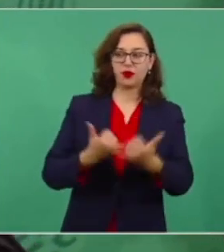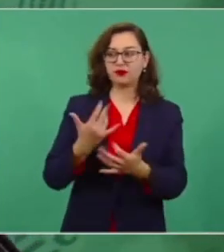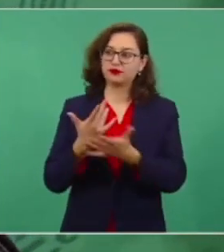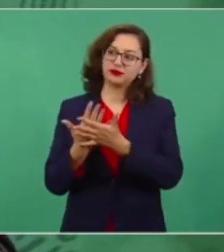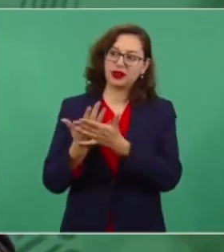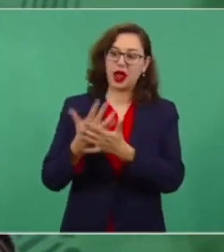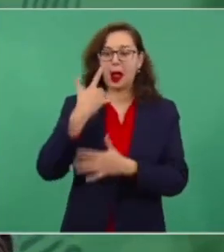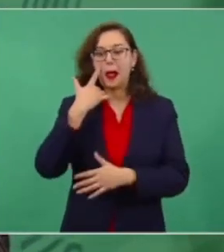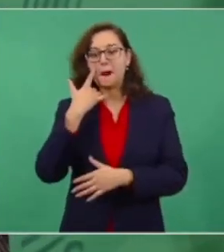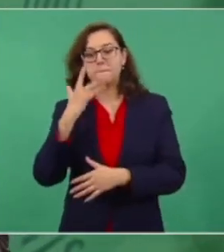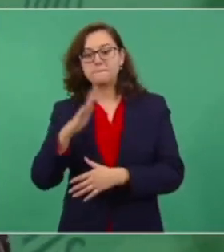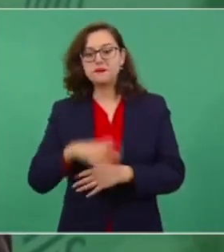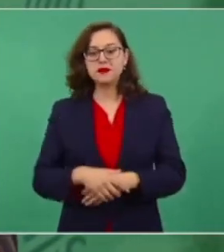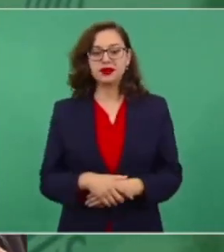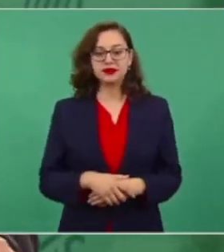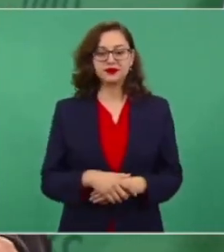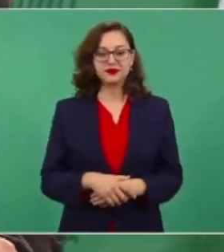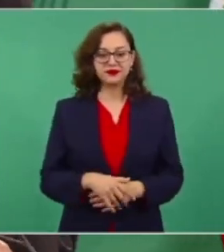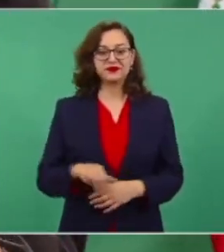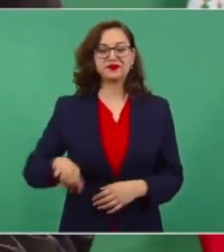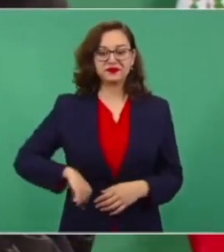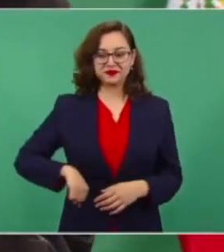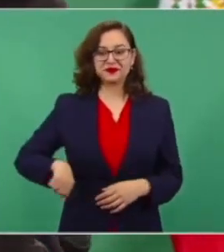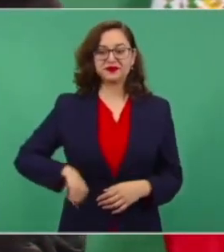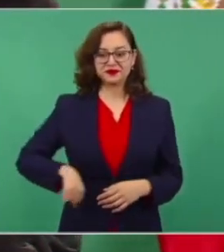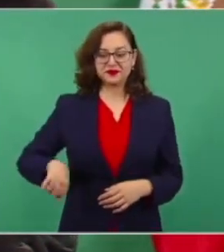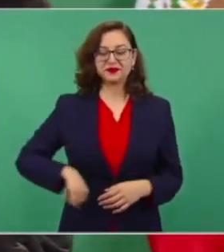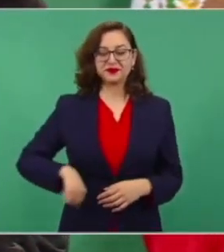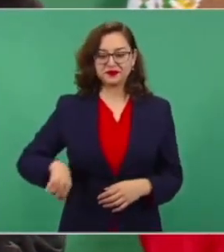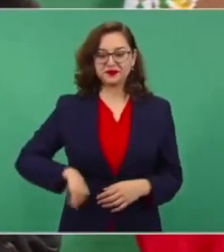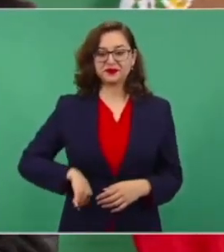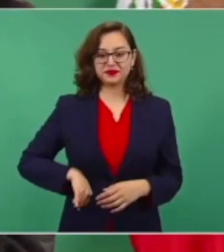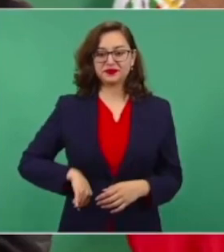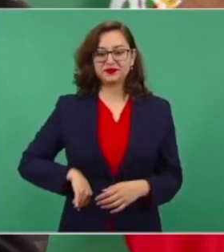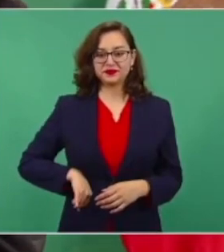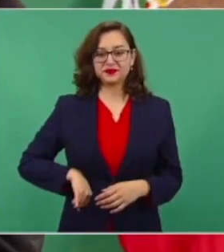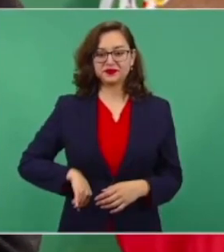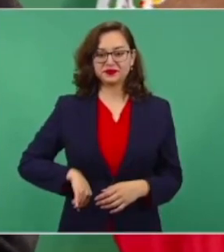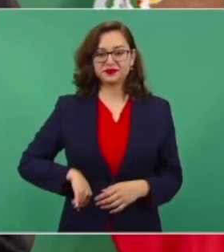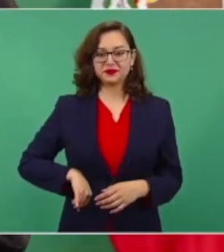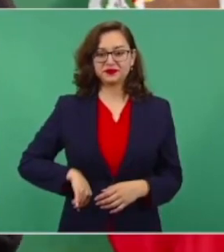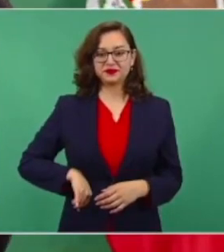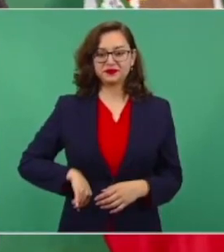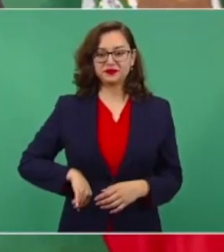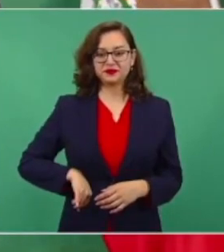esperar. Es muy interesante que